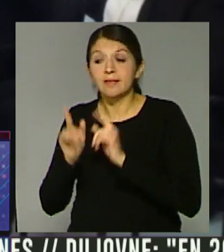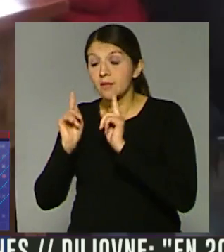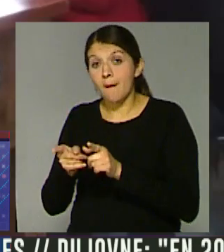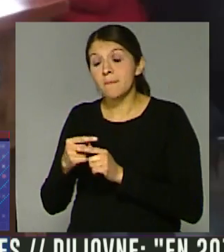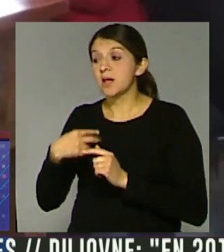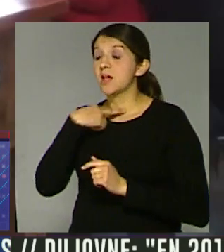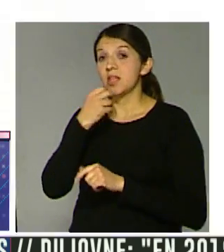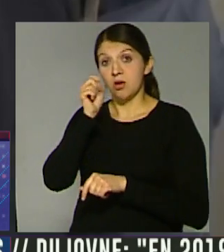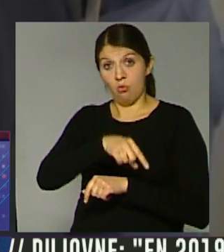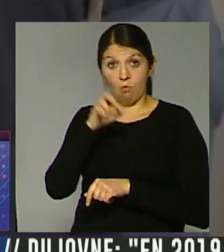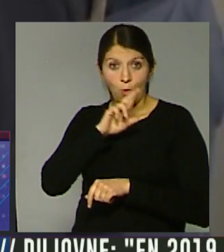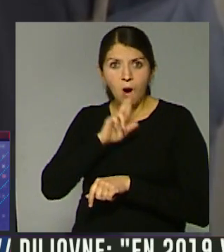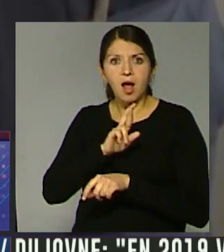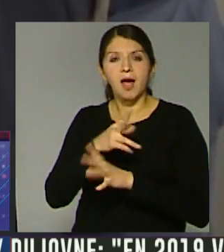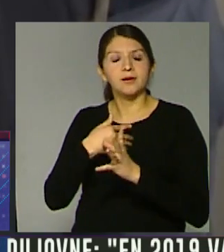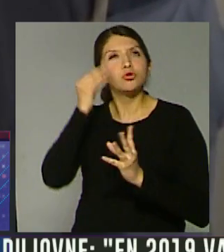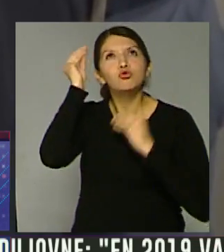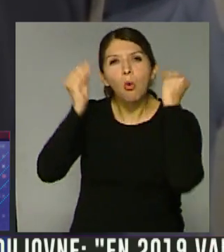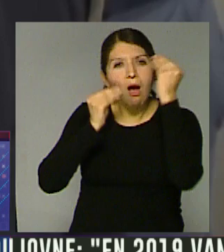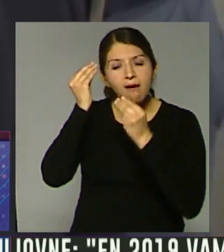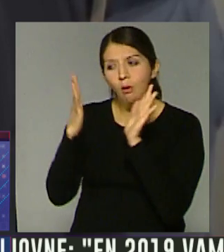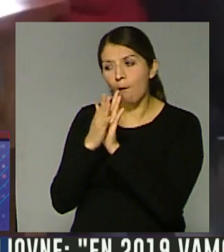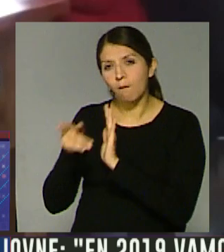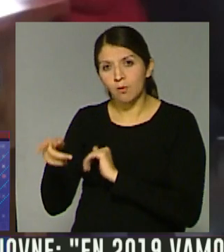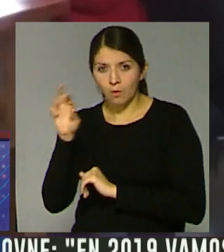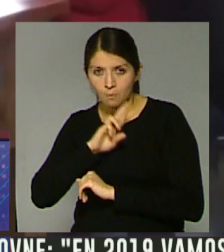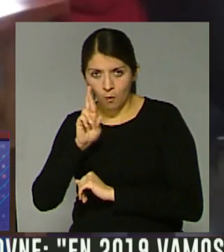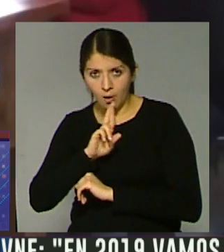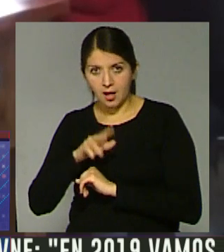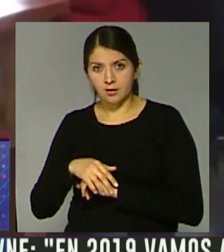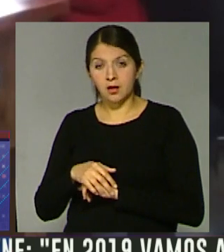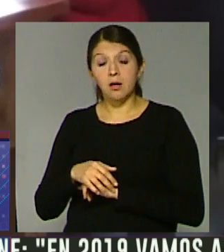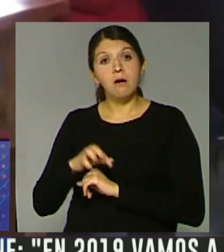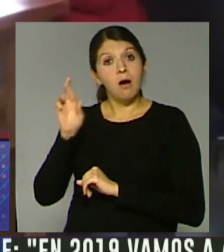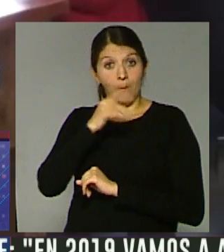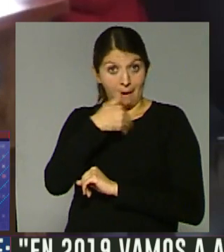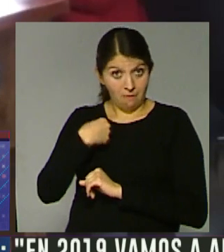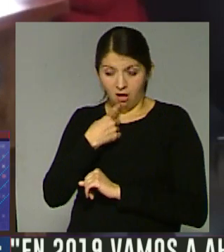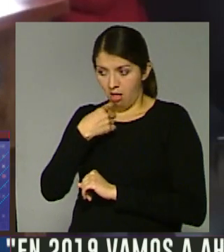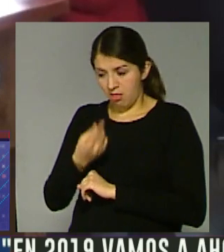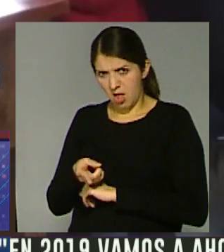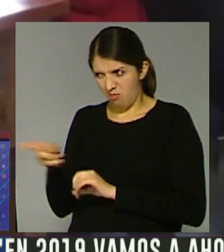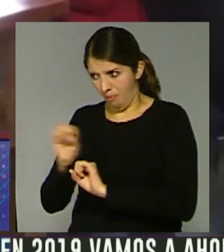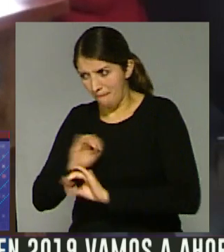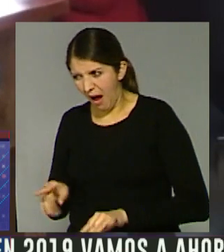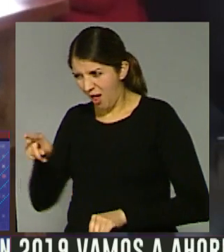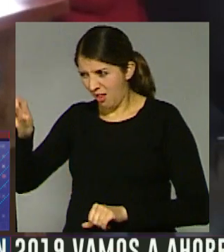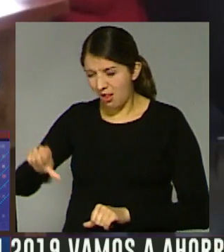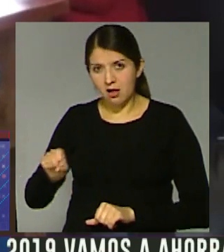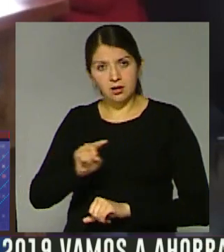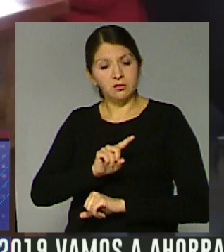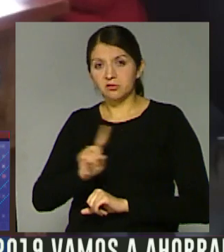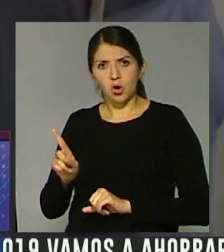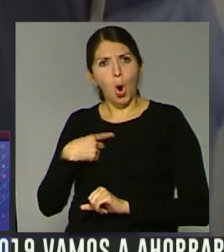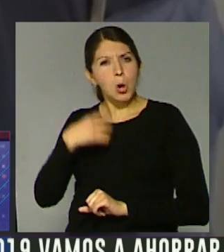Genaro tenía para con ella, y lejos de desearle el mal o de tomar alguna represalia o